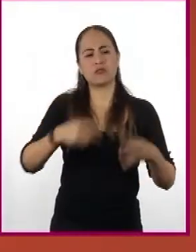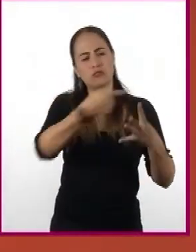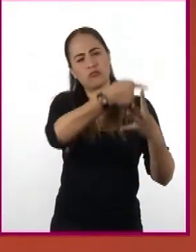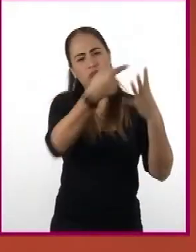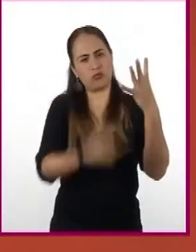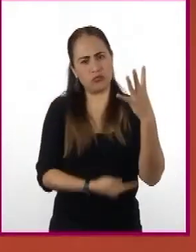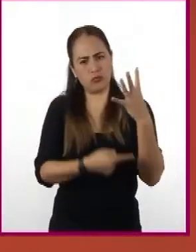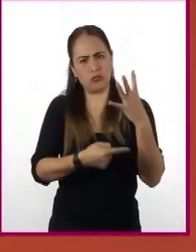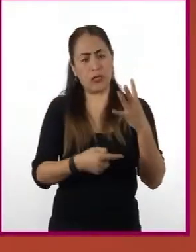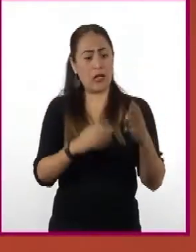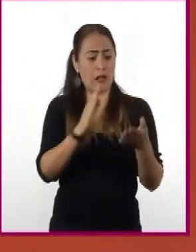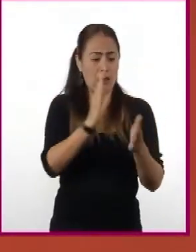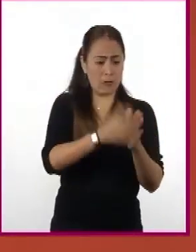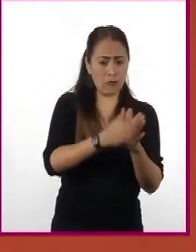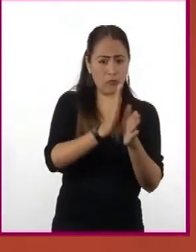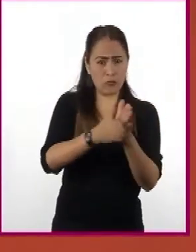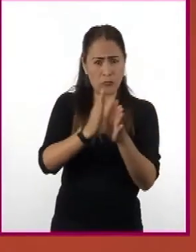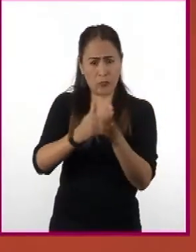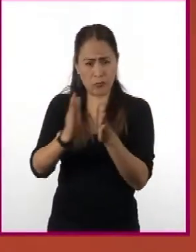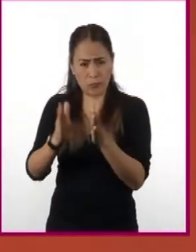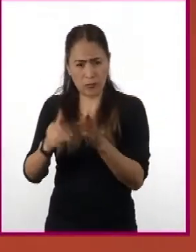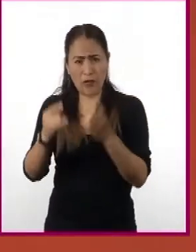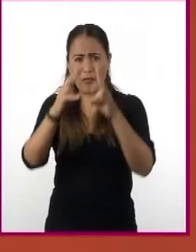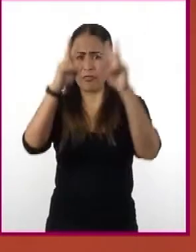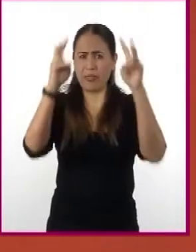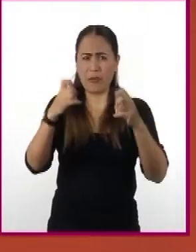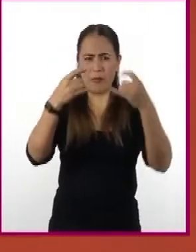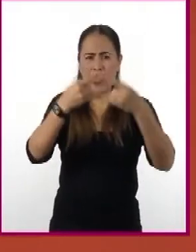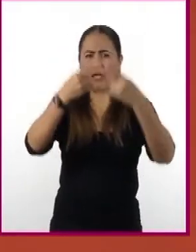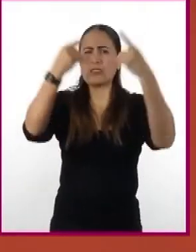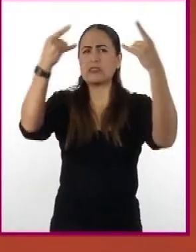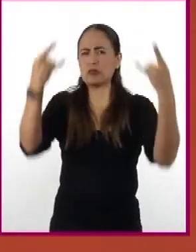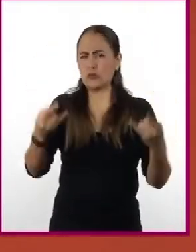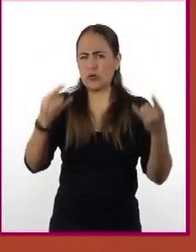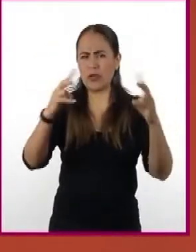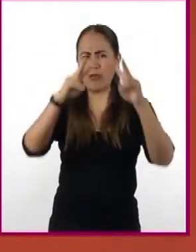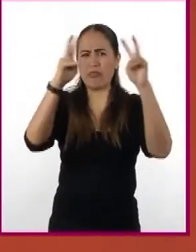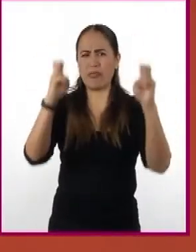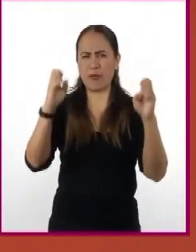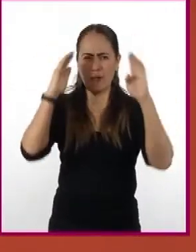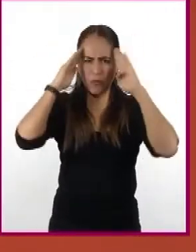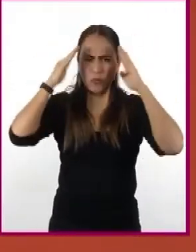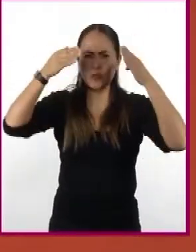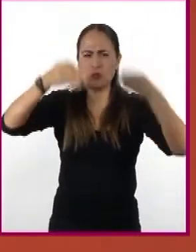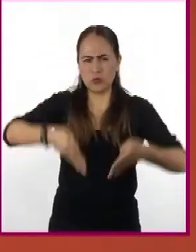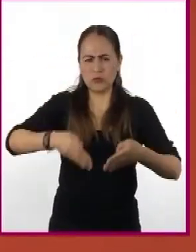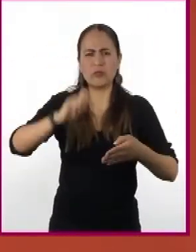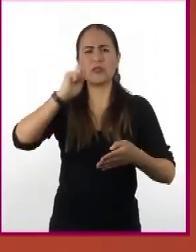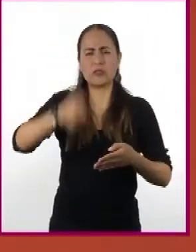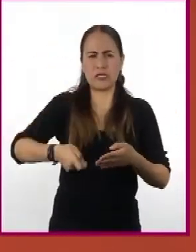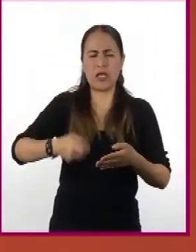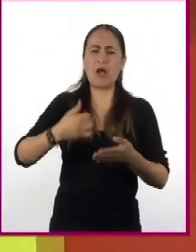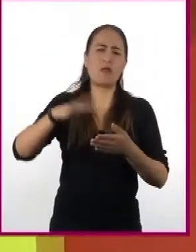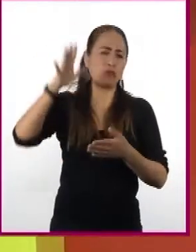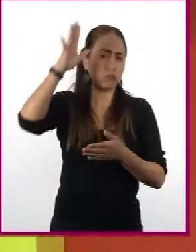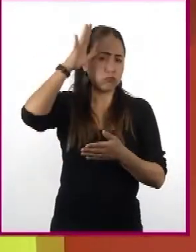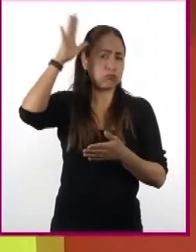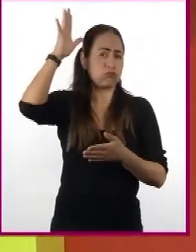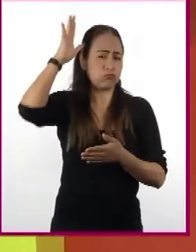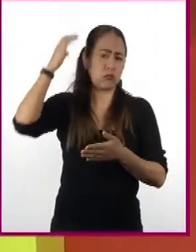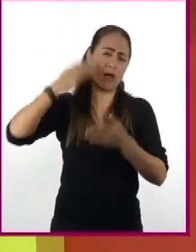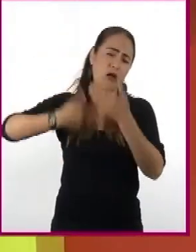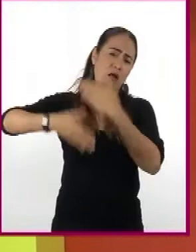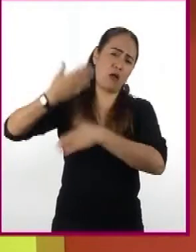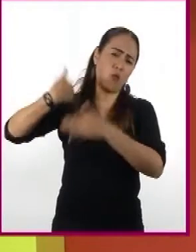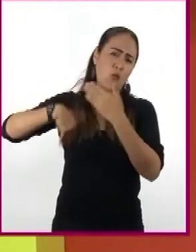recopilación ofrece una serie de lecturas históricas sobre un tema en particular, en este caso, el pasado prehispánico.